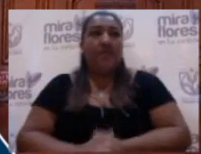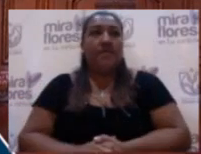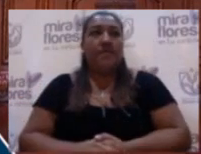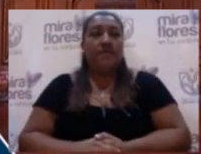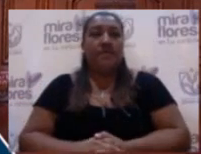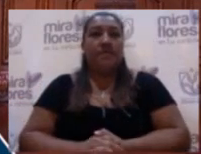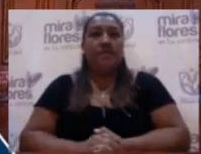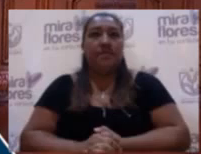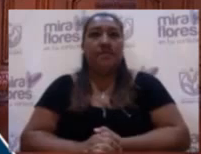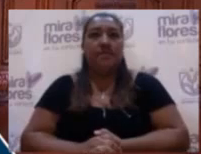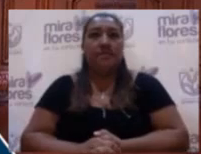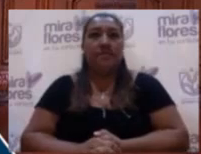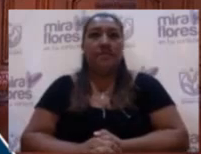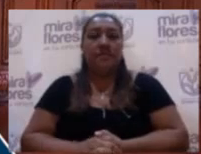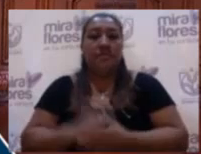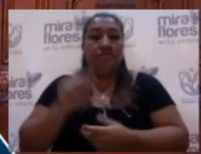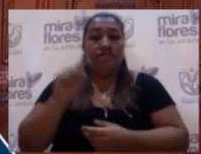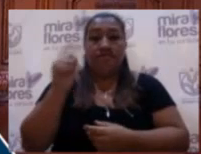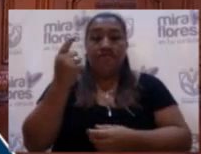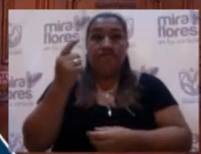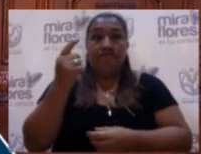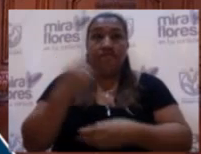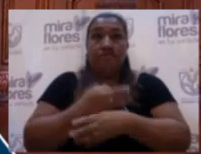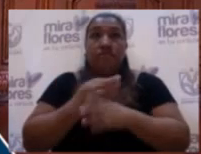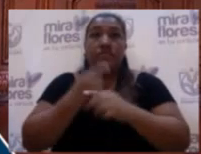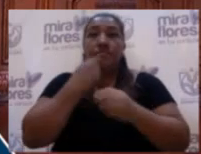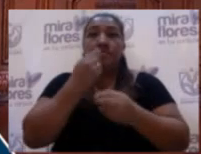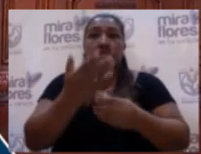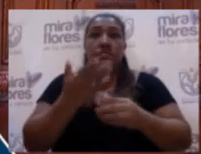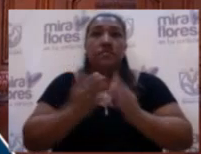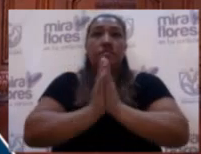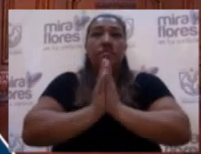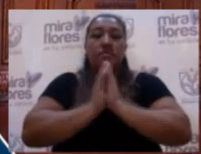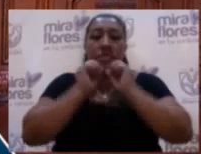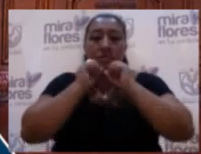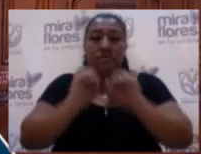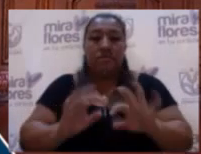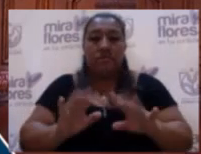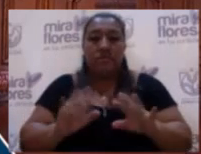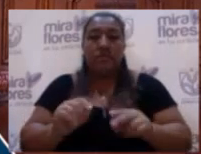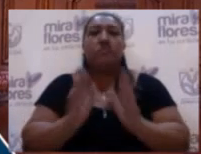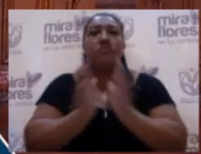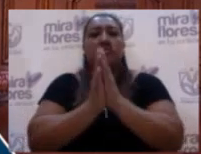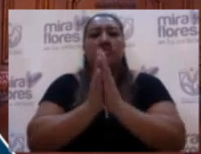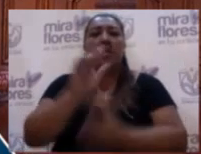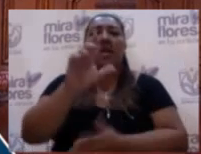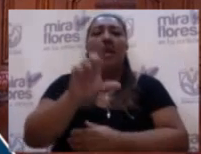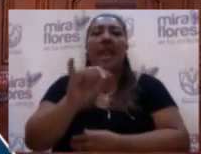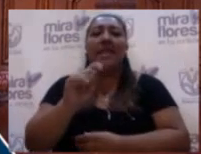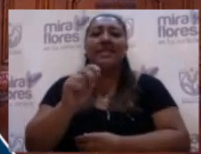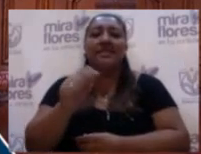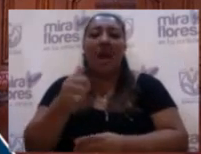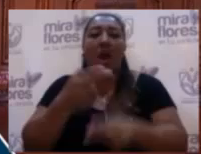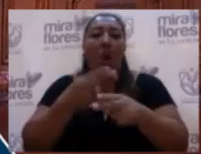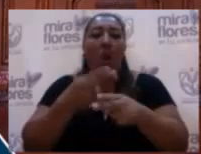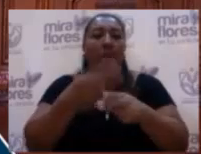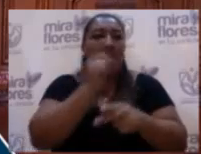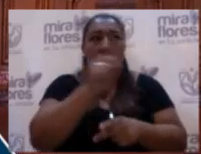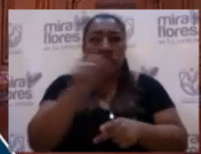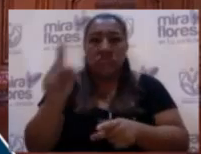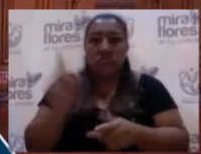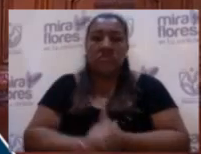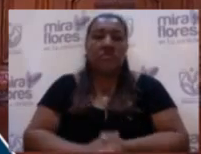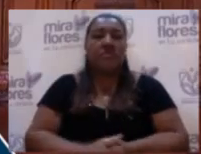Y como primer acto le voy a pedir a nuestra secretaria general del Consejo que se sirva a pasar la lista del caso.